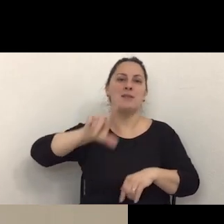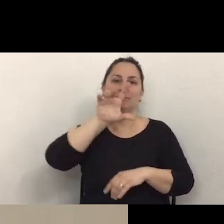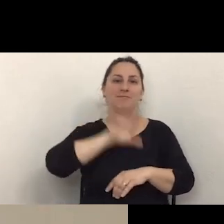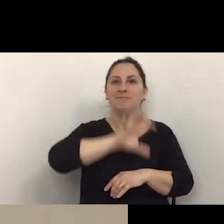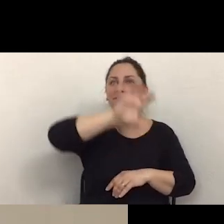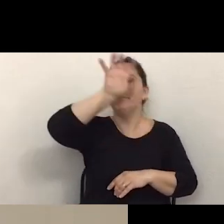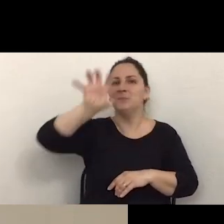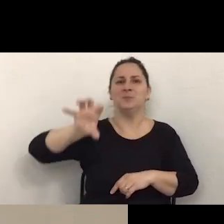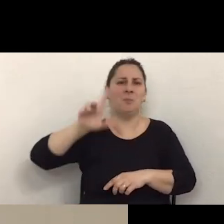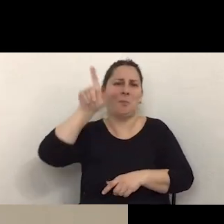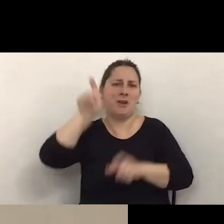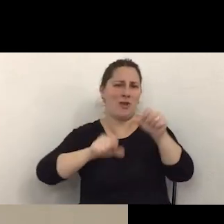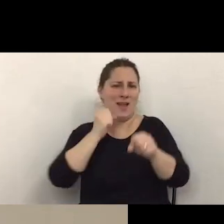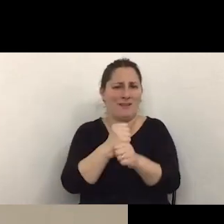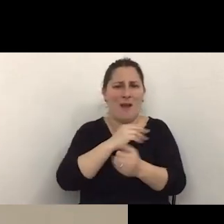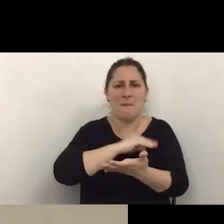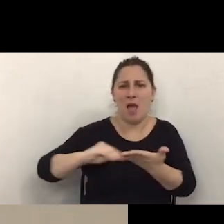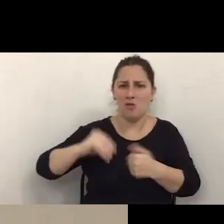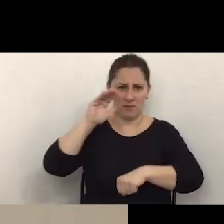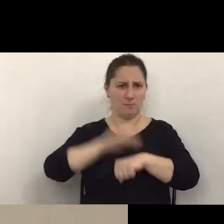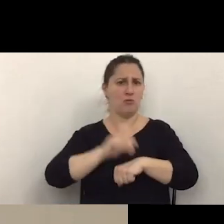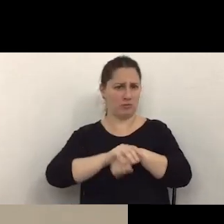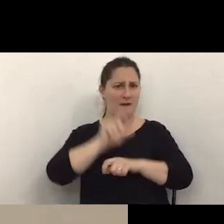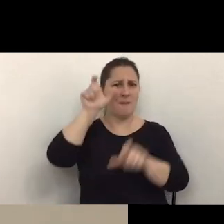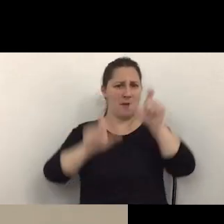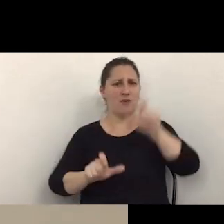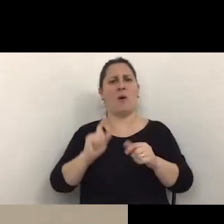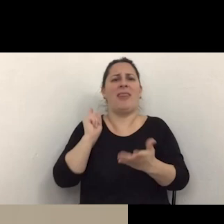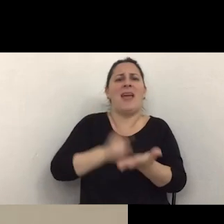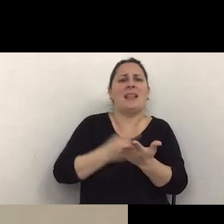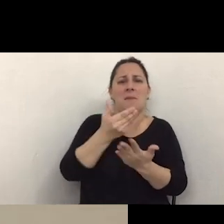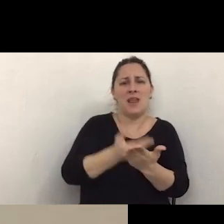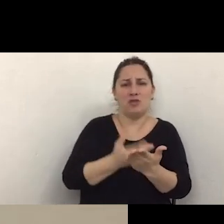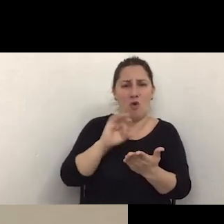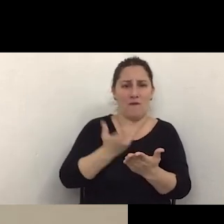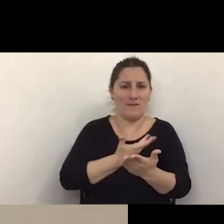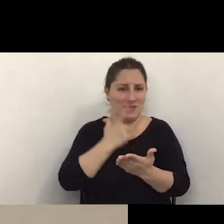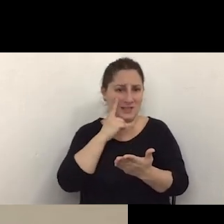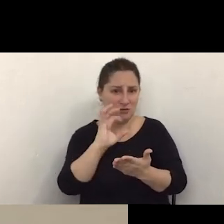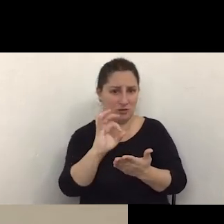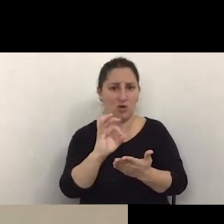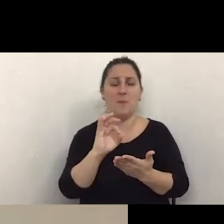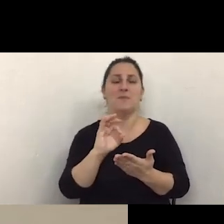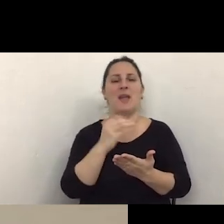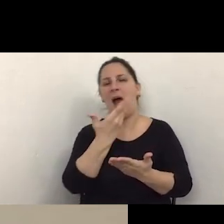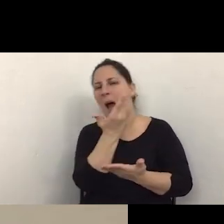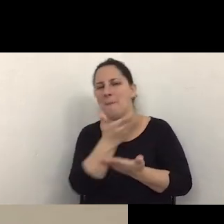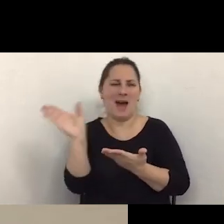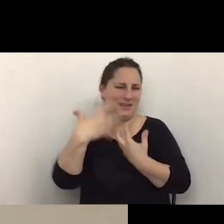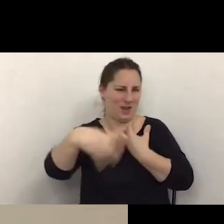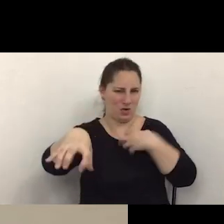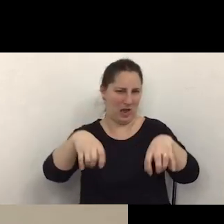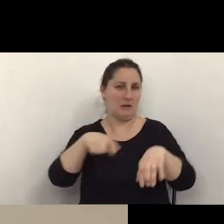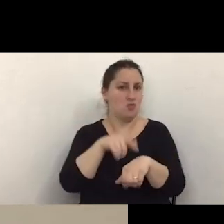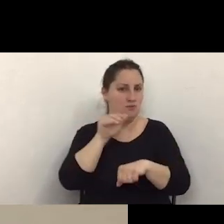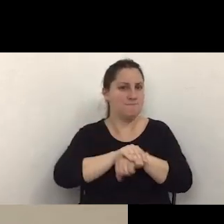país, funcionarios muy responsables en cuanto a la determinación de oficio, independientemente de otras áreas, ¿no? Entonces